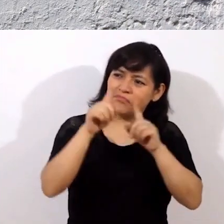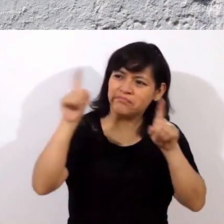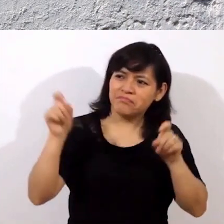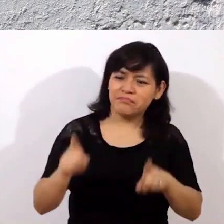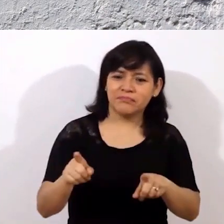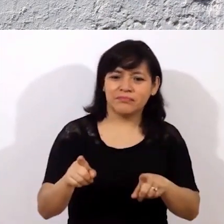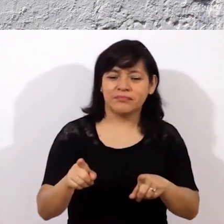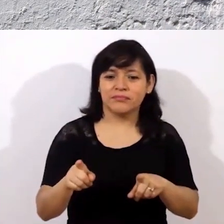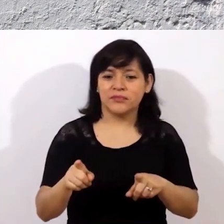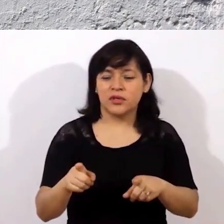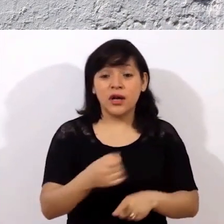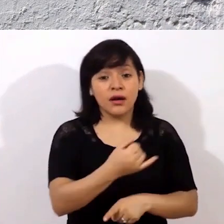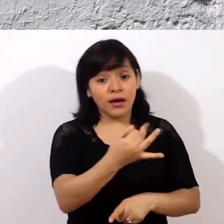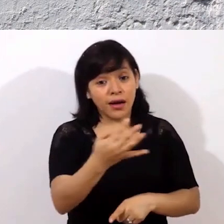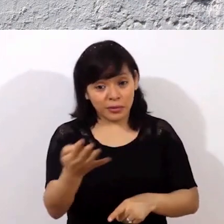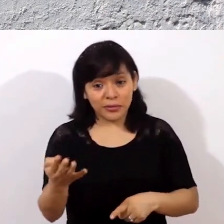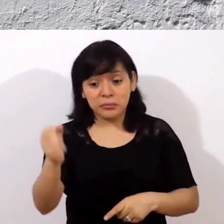pregunta. ¿Dios me ama?